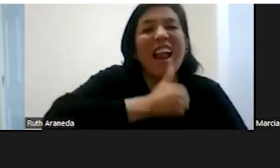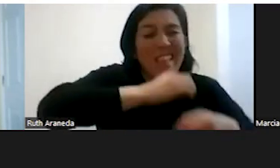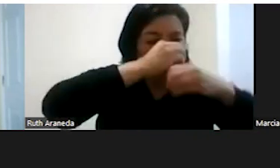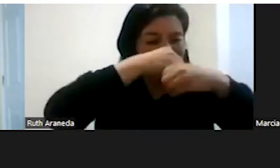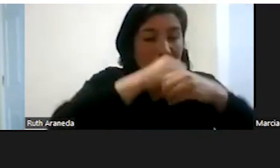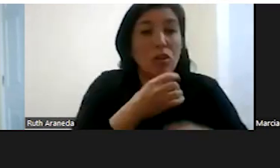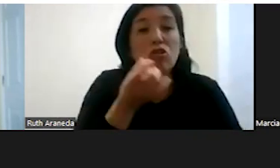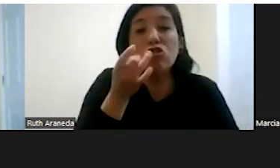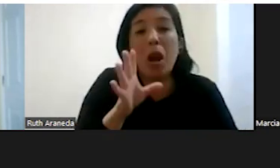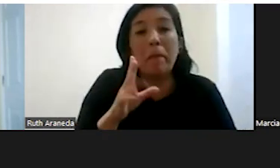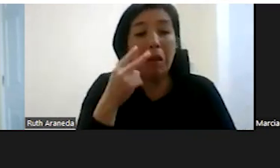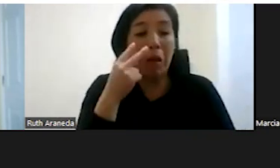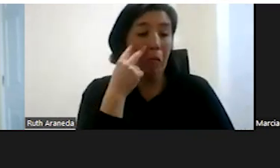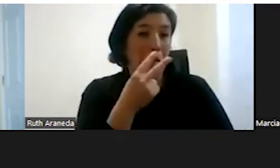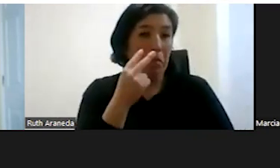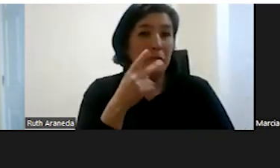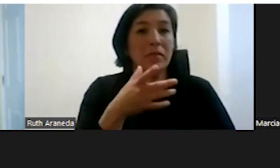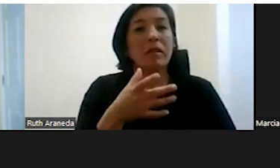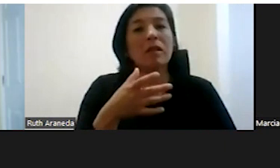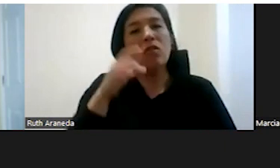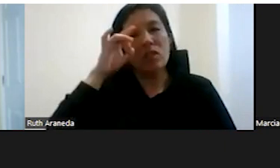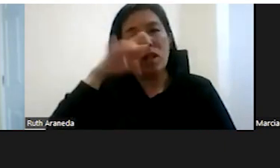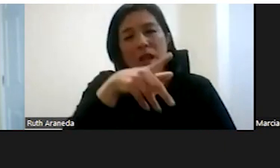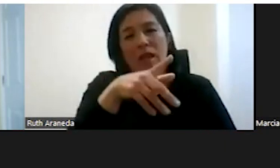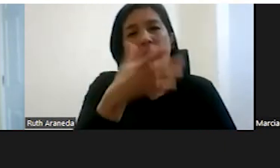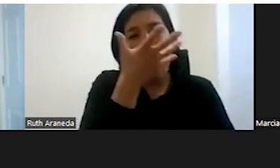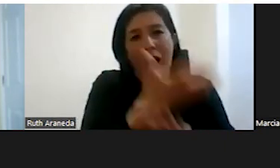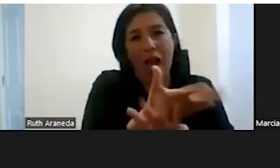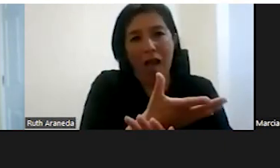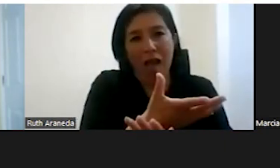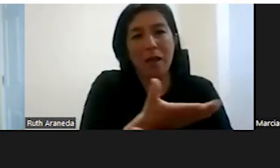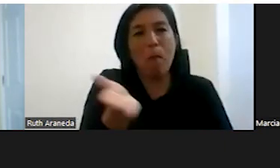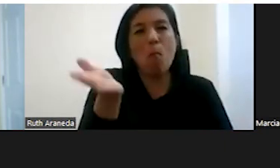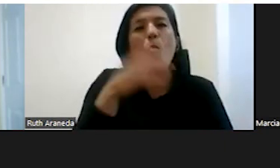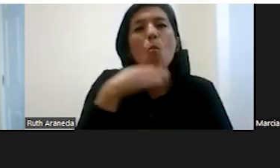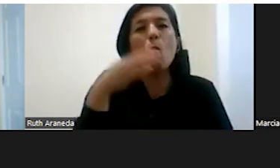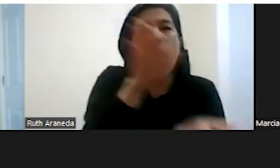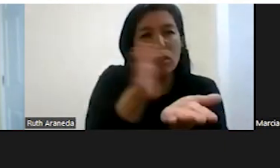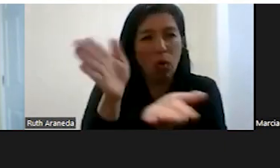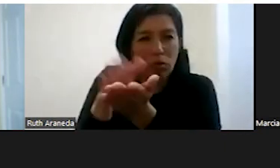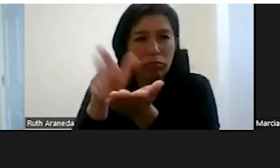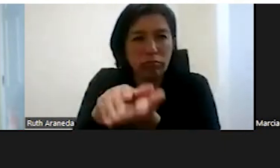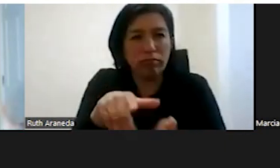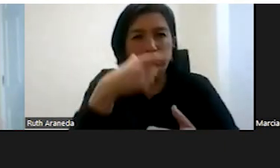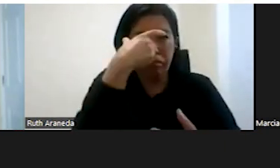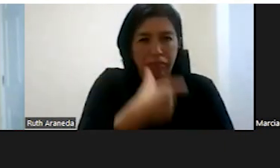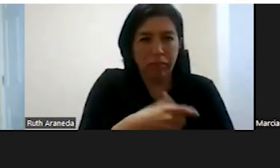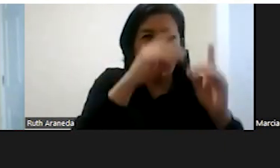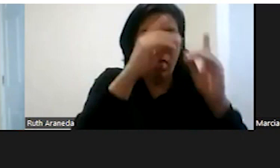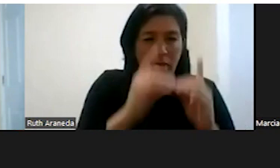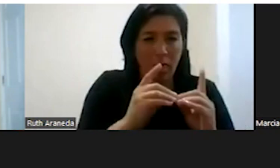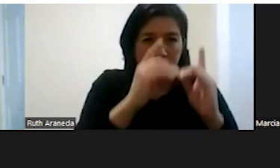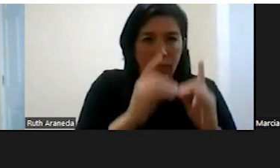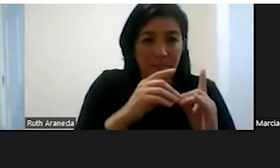manera preliminar. Es un sitio mortuorio, que es un sitio muy denso, los cuerpos están inhumados dentro de